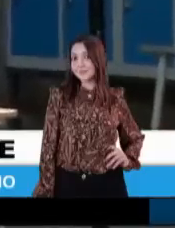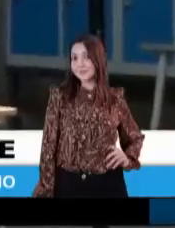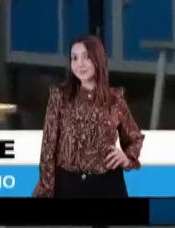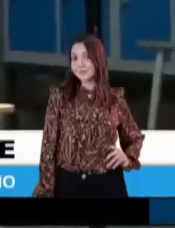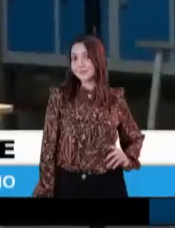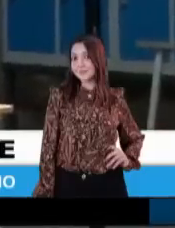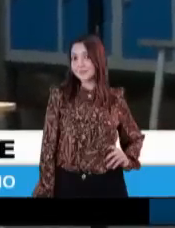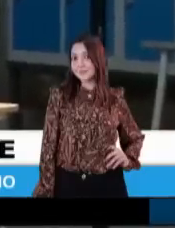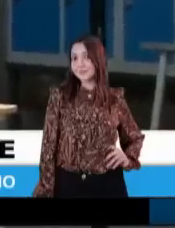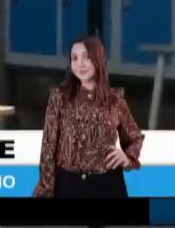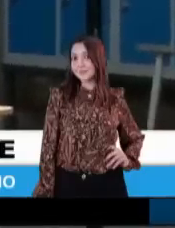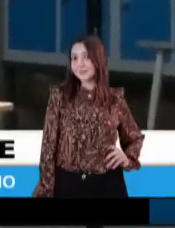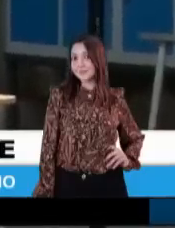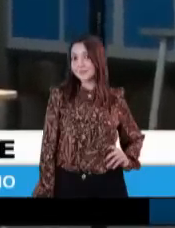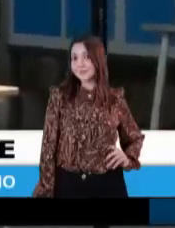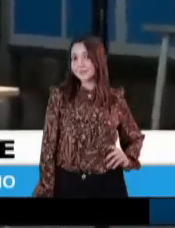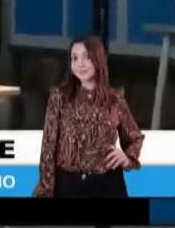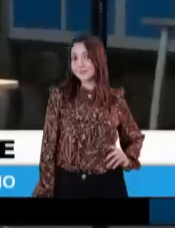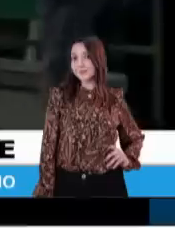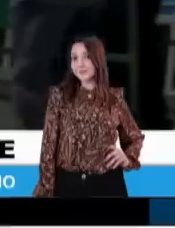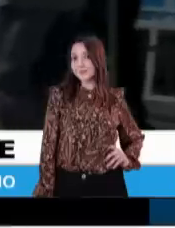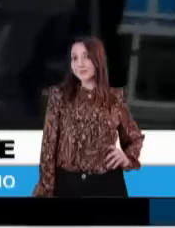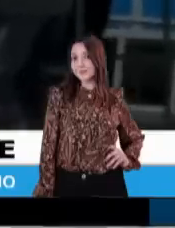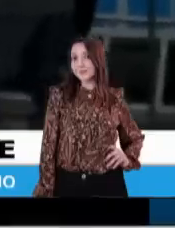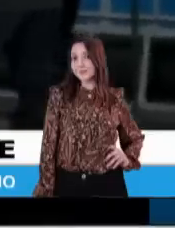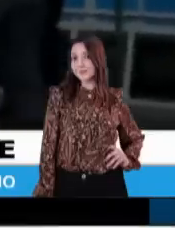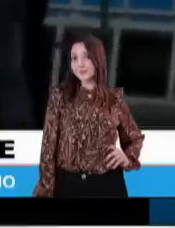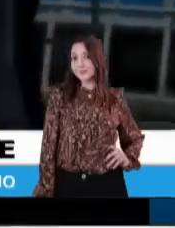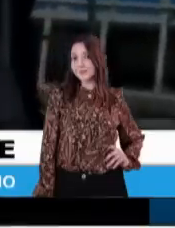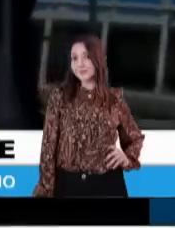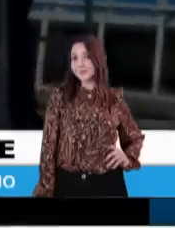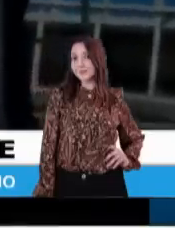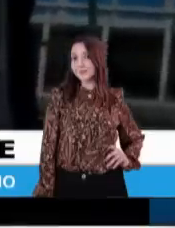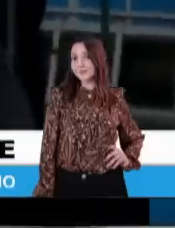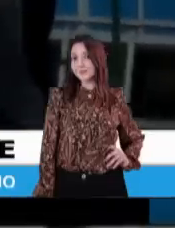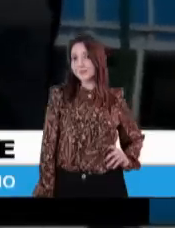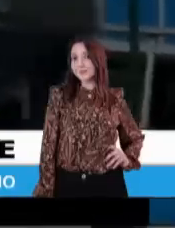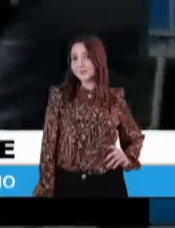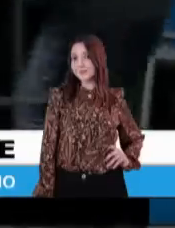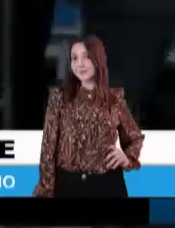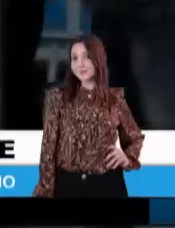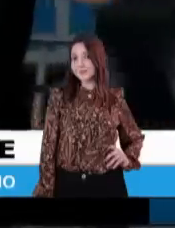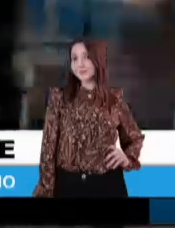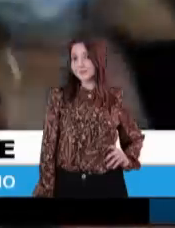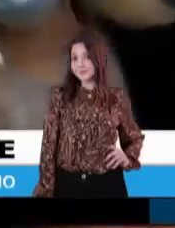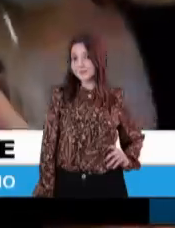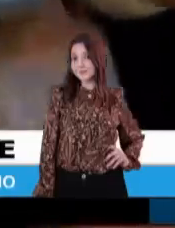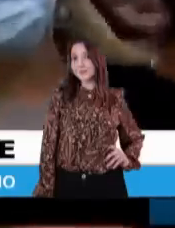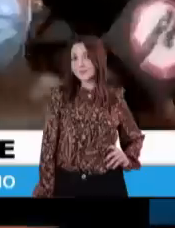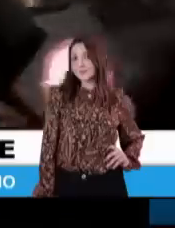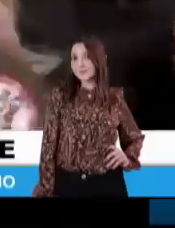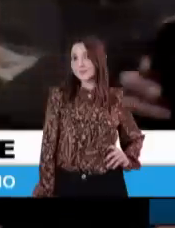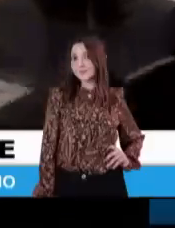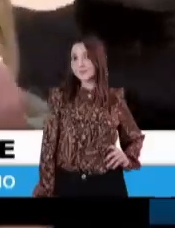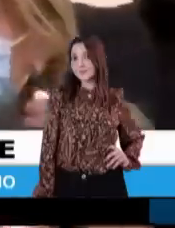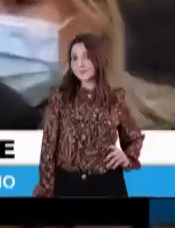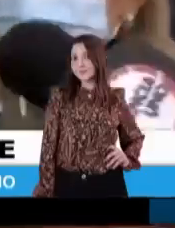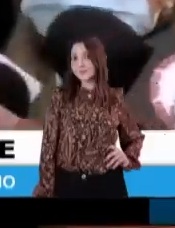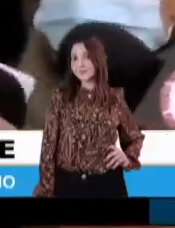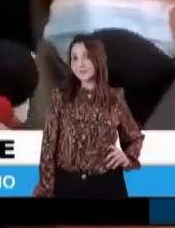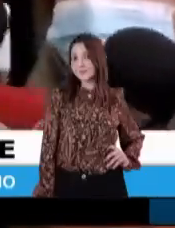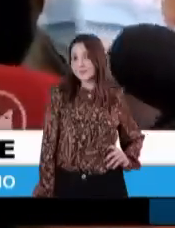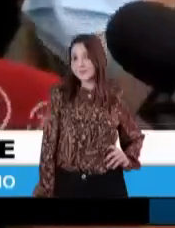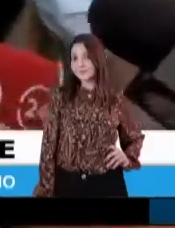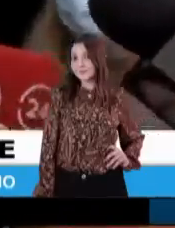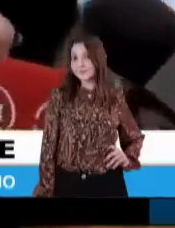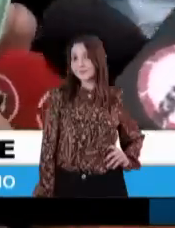alguna ministra, no. Fue el presidente de la República, Gabriel Boric, quien se detuvo a hablar con los medios